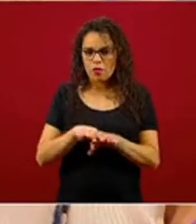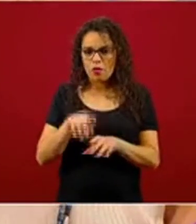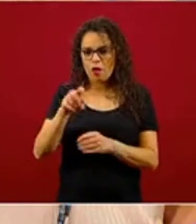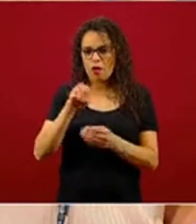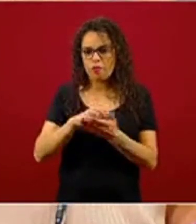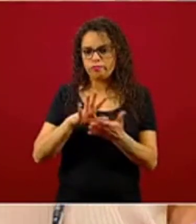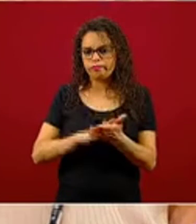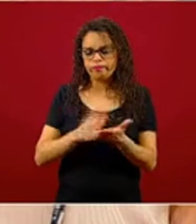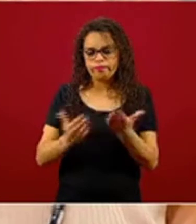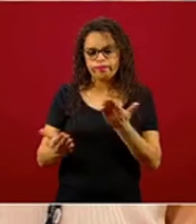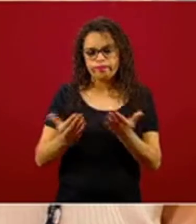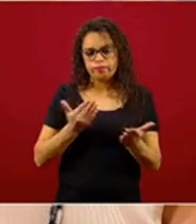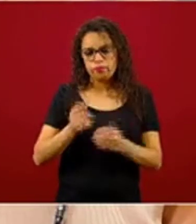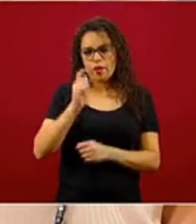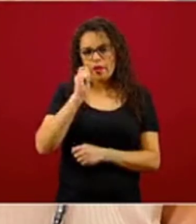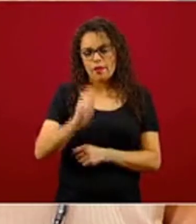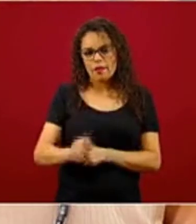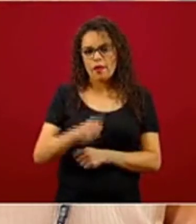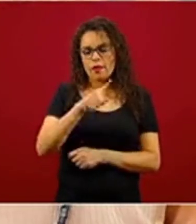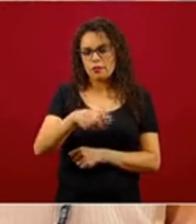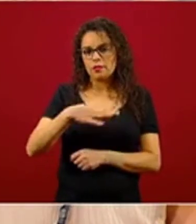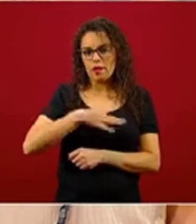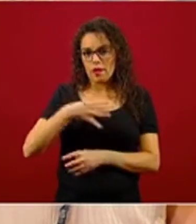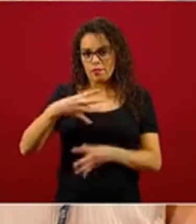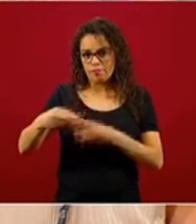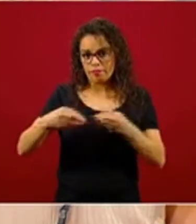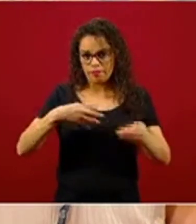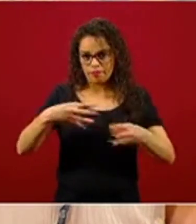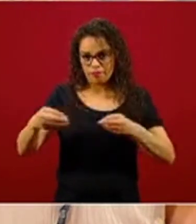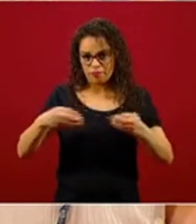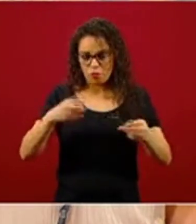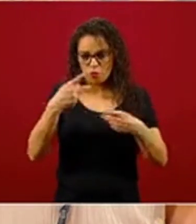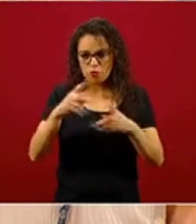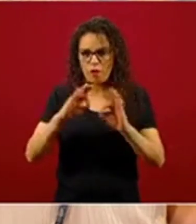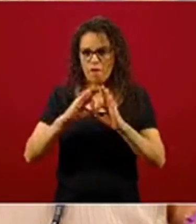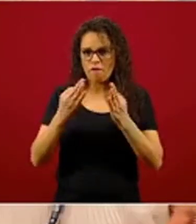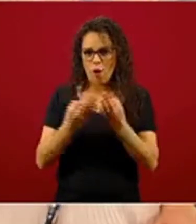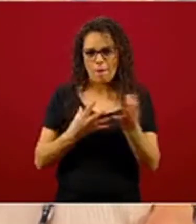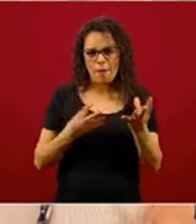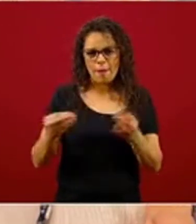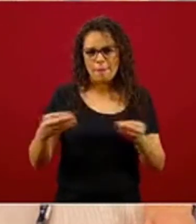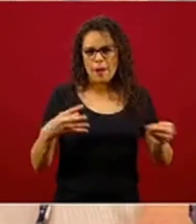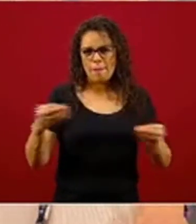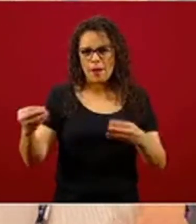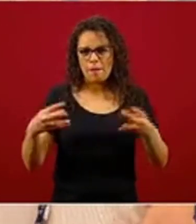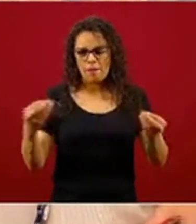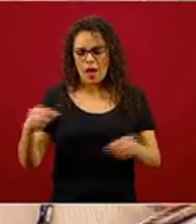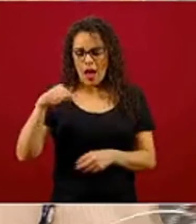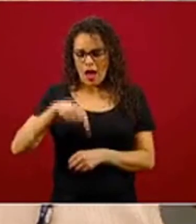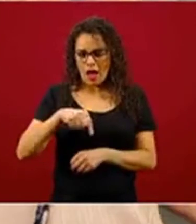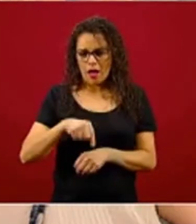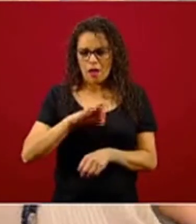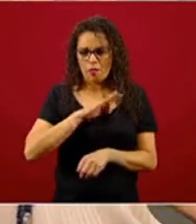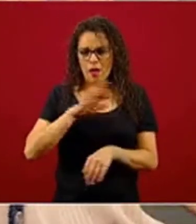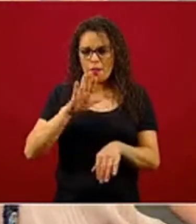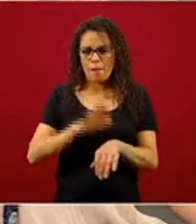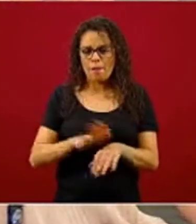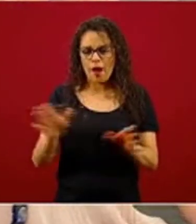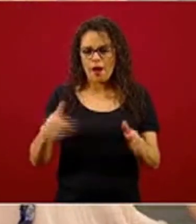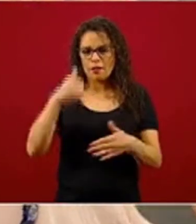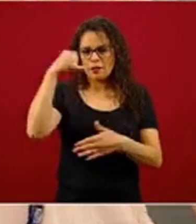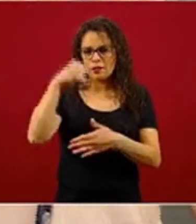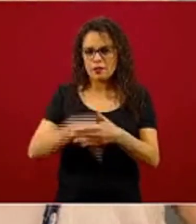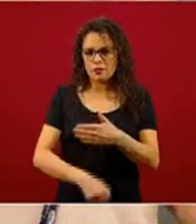proyectar el comportamiento de la epidemia, quiero preguntarle si podría explicar aquí con mayor detalle cómo funciona el